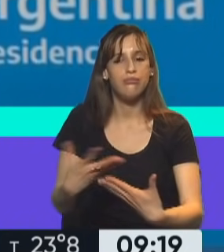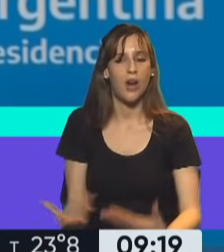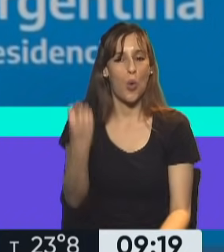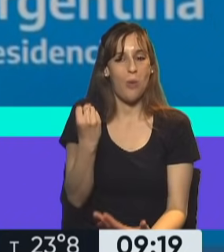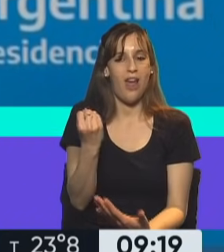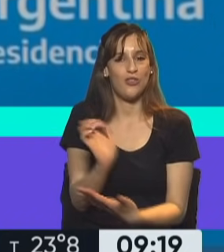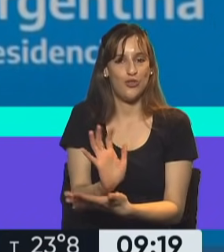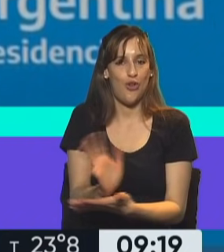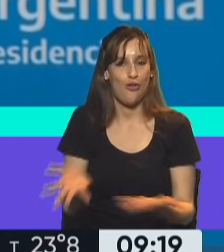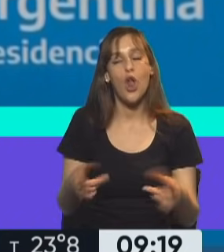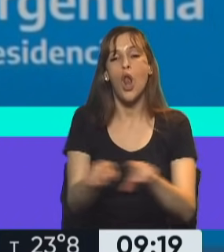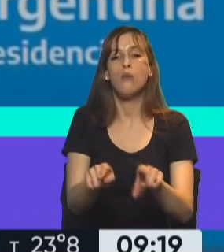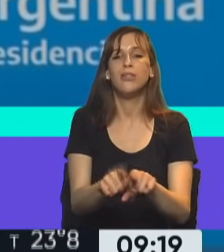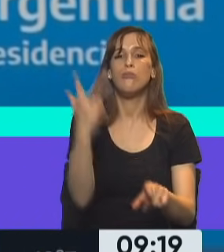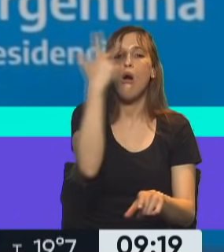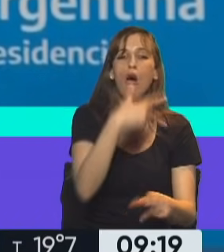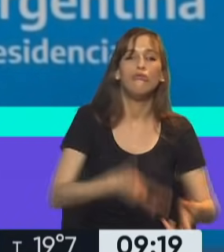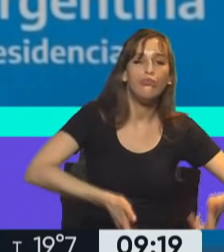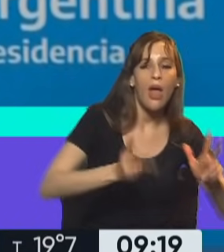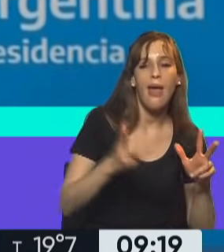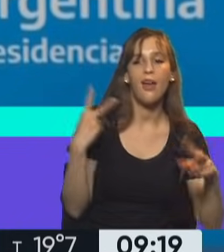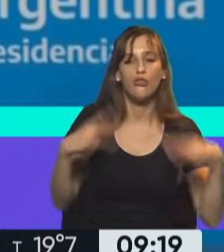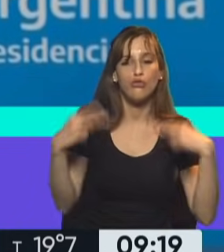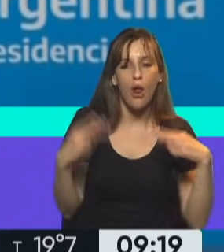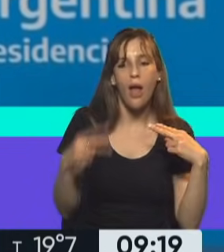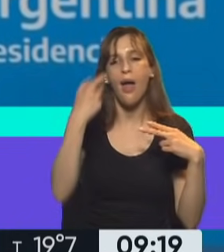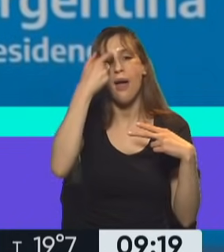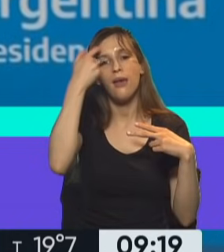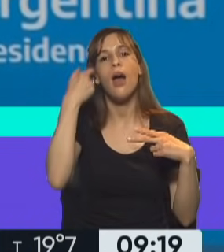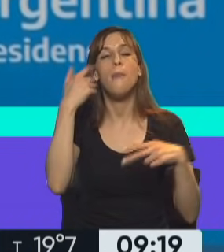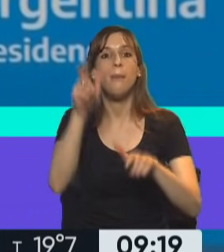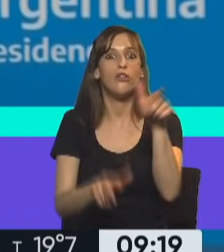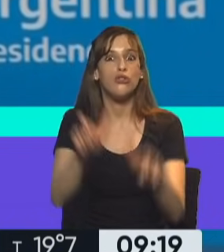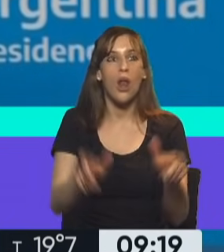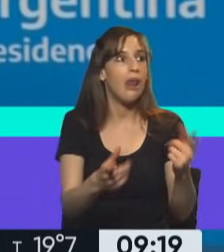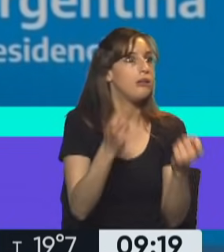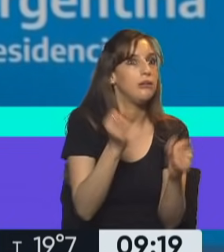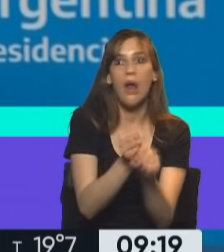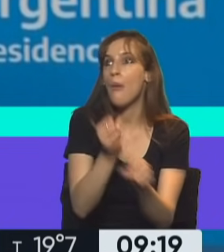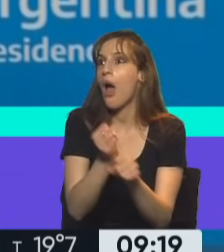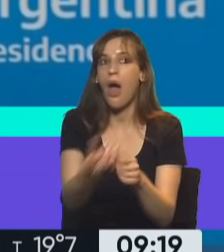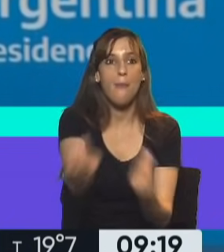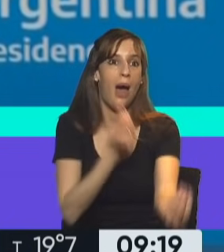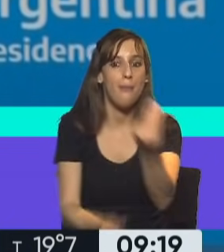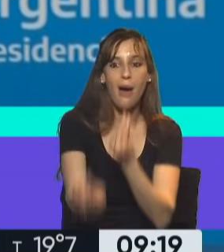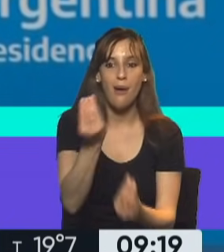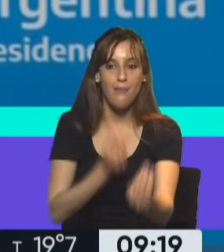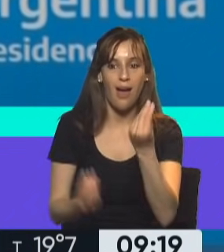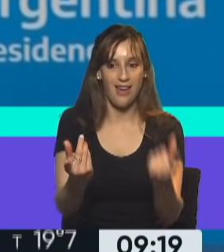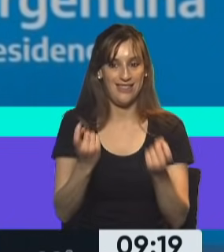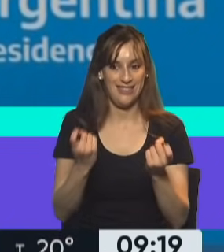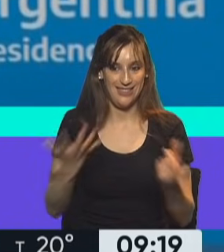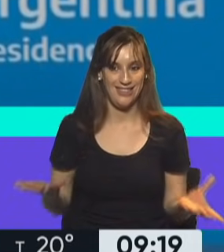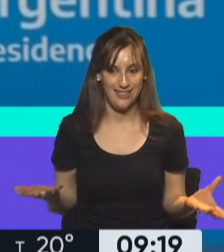la Argentina, en el sector hotelero, en el sector gastronómico, es que hay demanda de nuevo de mano de obra. No solamente se están recuperando los puestos que se perdieron, sino que